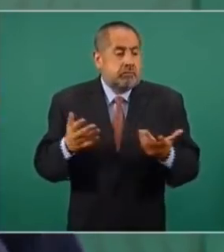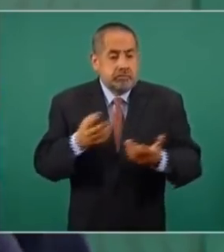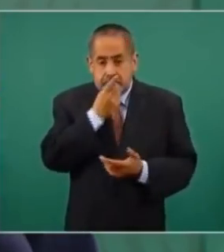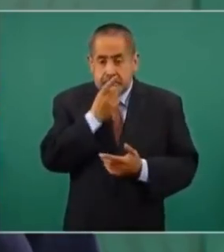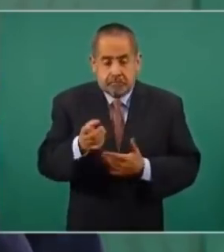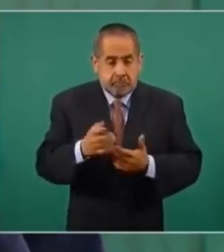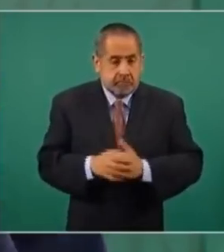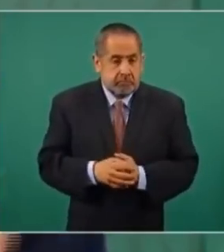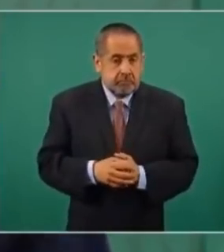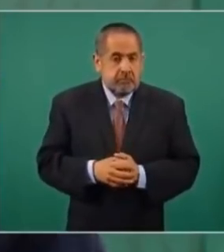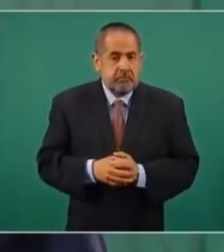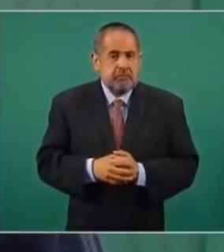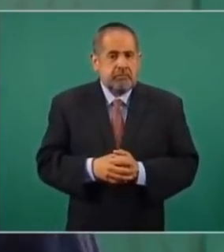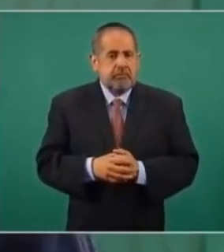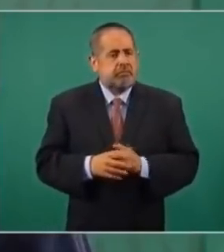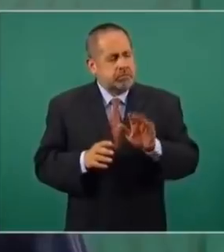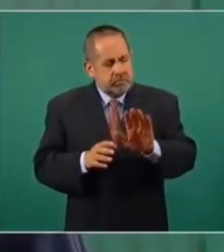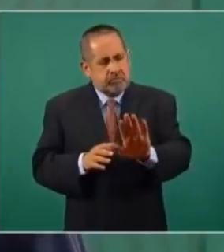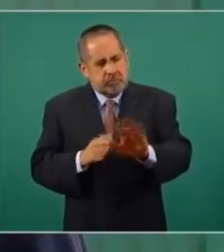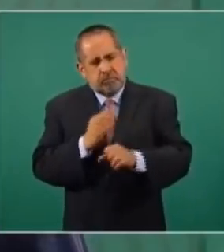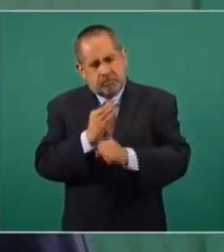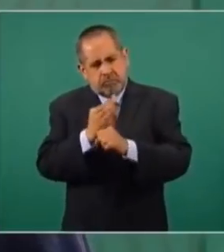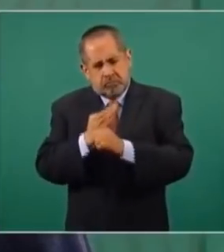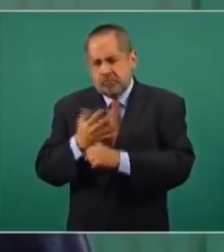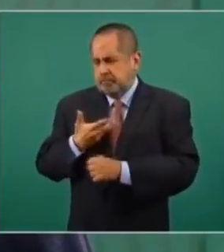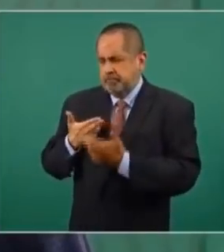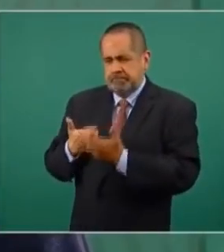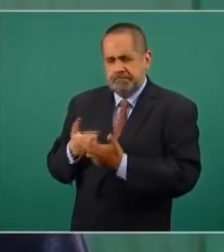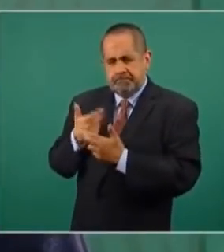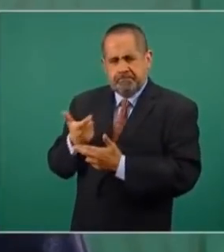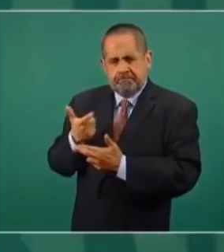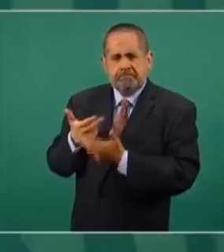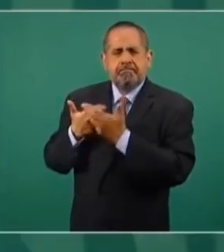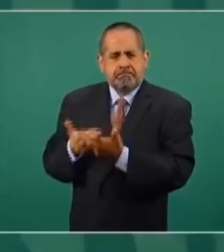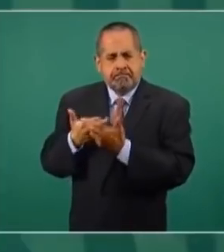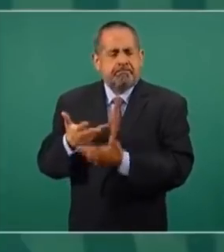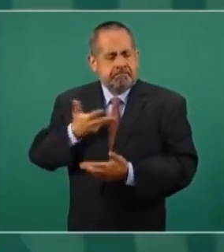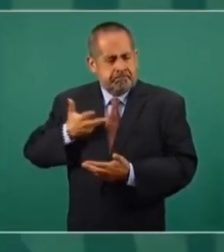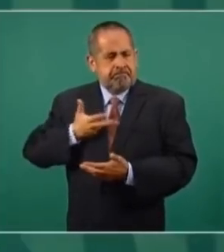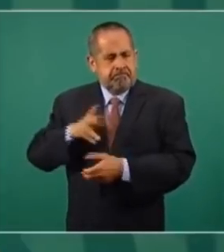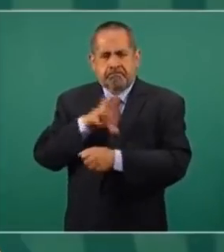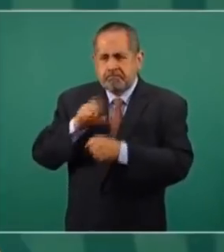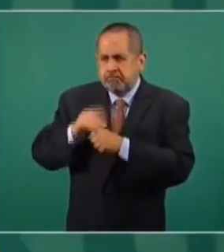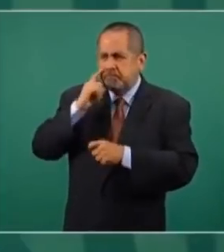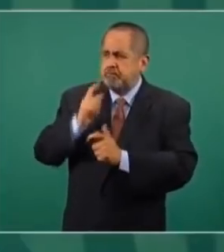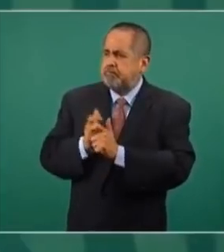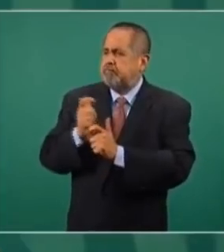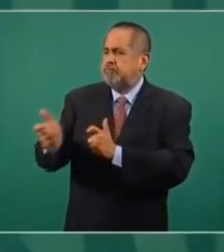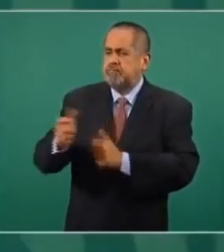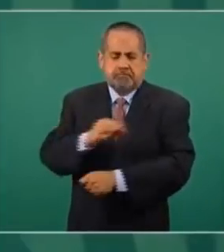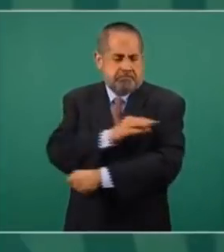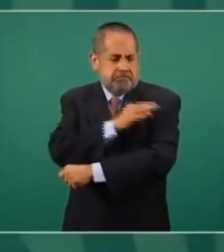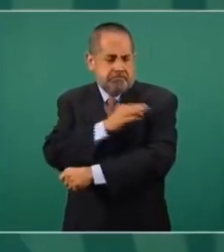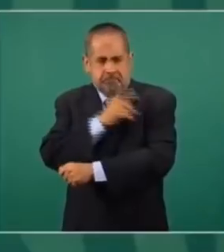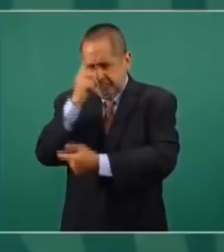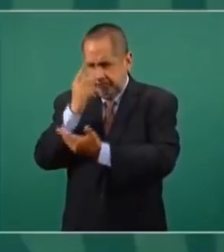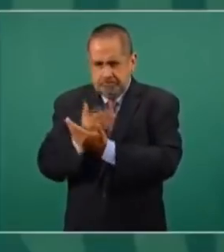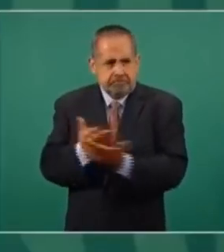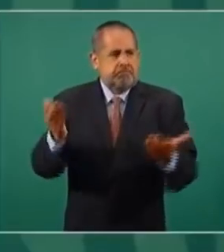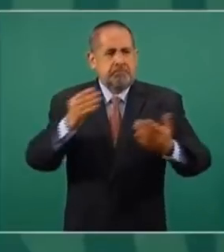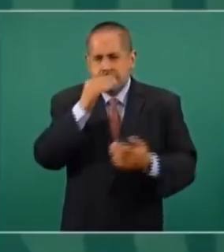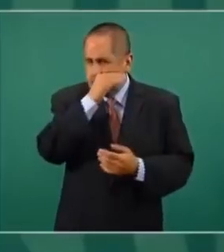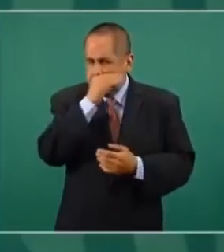Que tenemos los recursos para comprar la vacuna, para que sea gratuita,